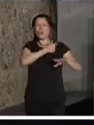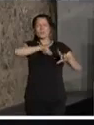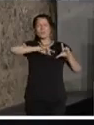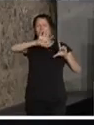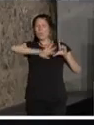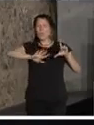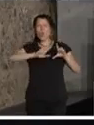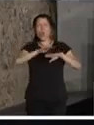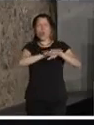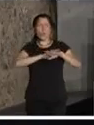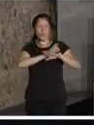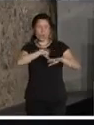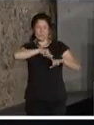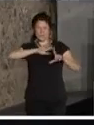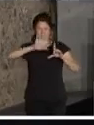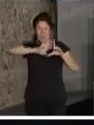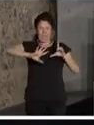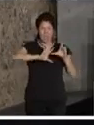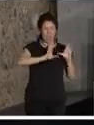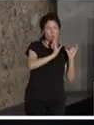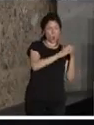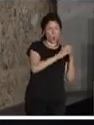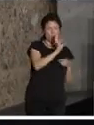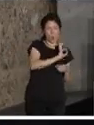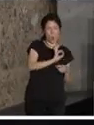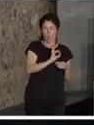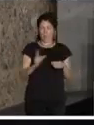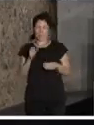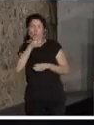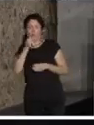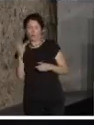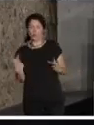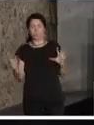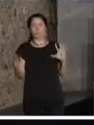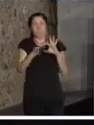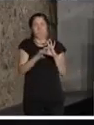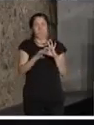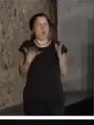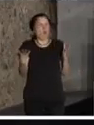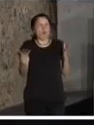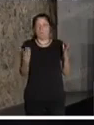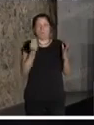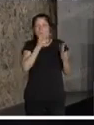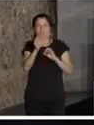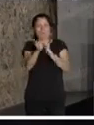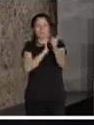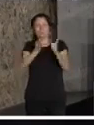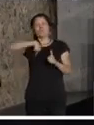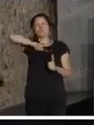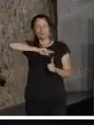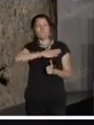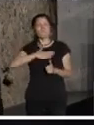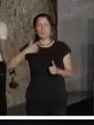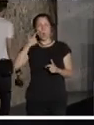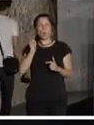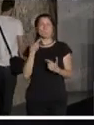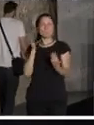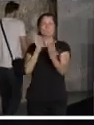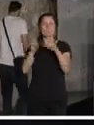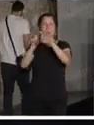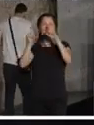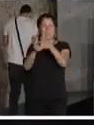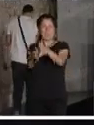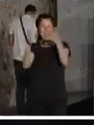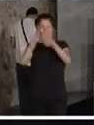el gobierno de coalición es un modelo de lo que queremos trasladar a extremadura estamos dispuestos a plantar cara a las